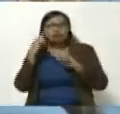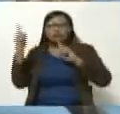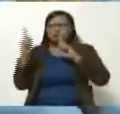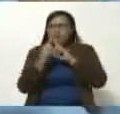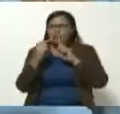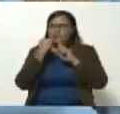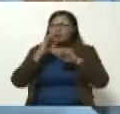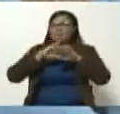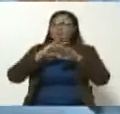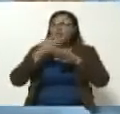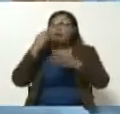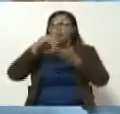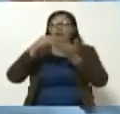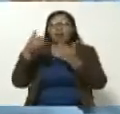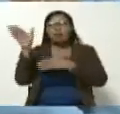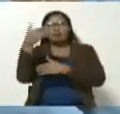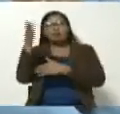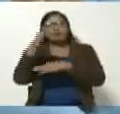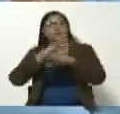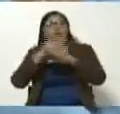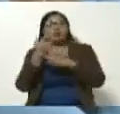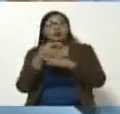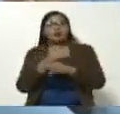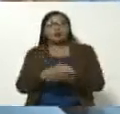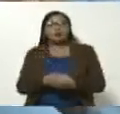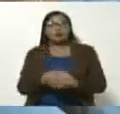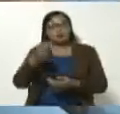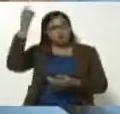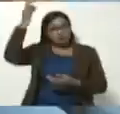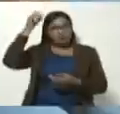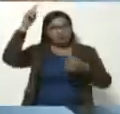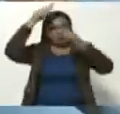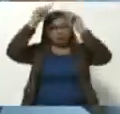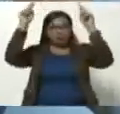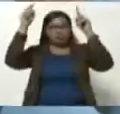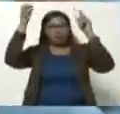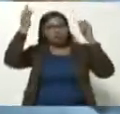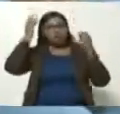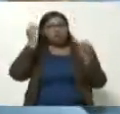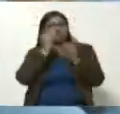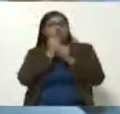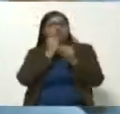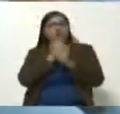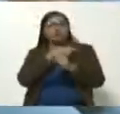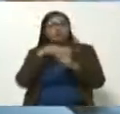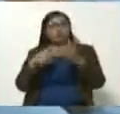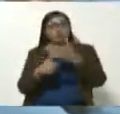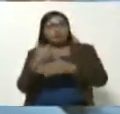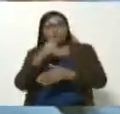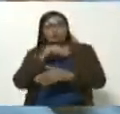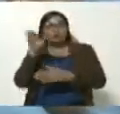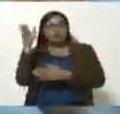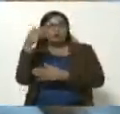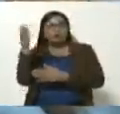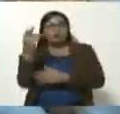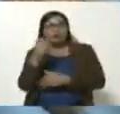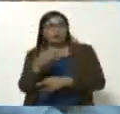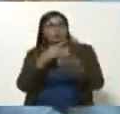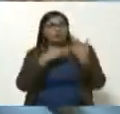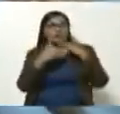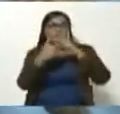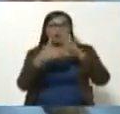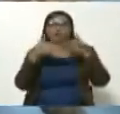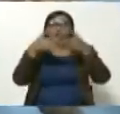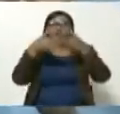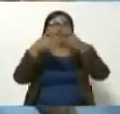le decían, ¿por qué se colocan las banderitas? Se las colocaban en sus cascos, y decía, aquí tenemos nuestros cascos de trabajo, pero además nuestras banderas, para ellos representa este buque